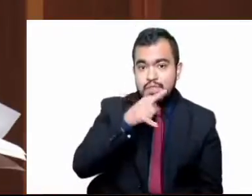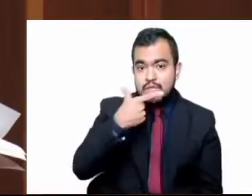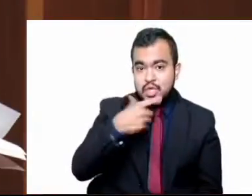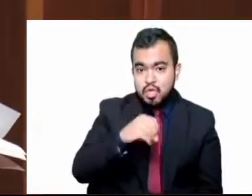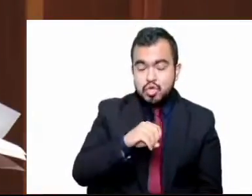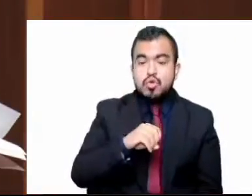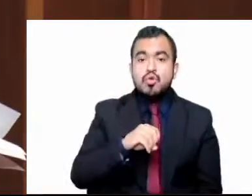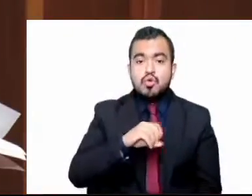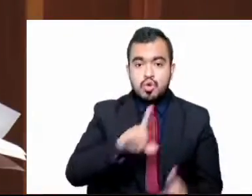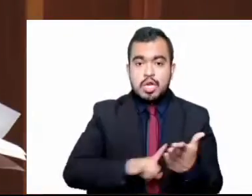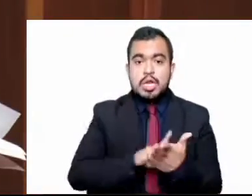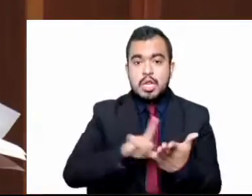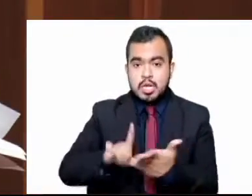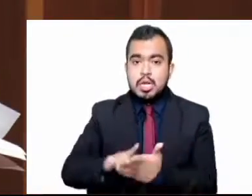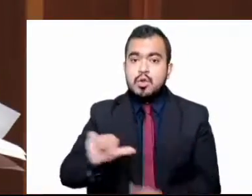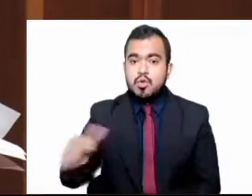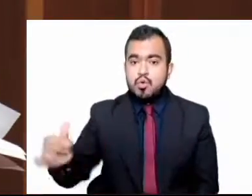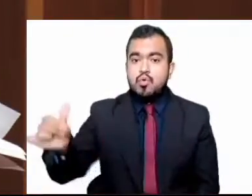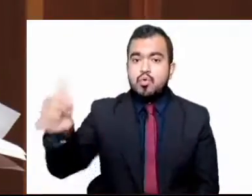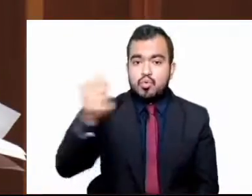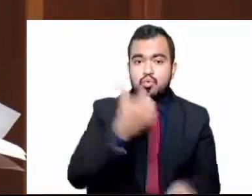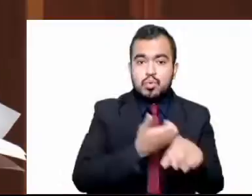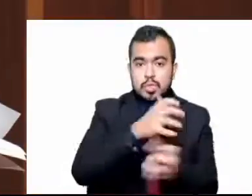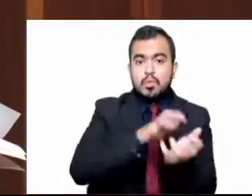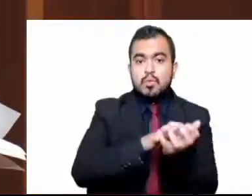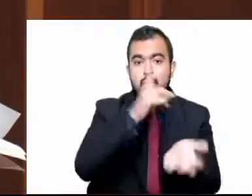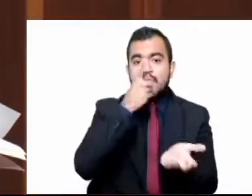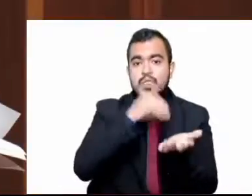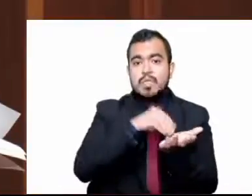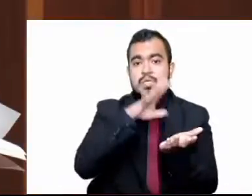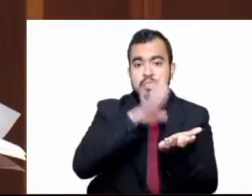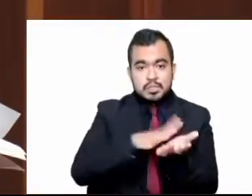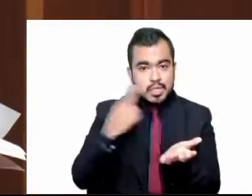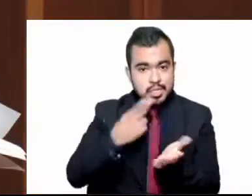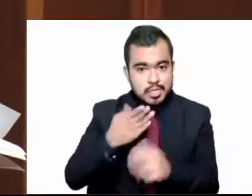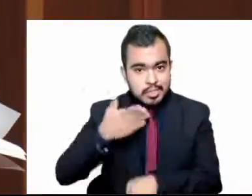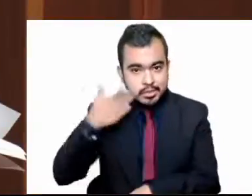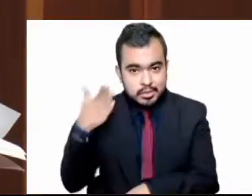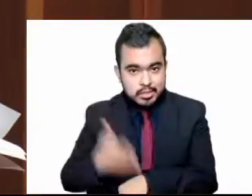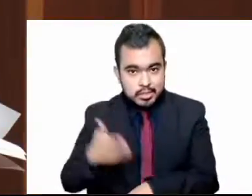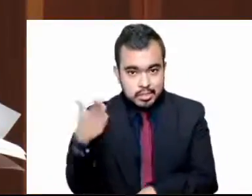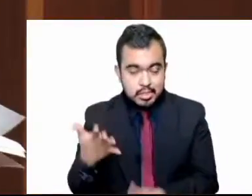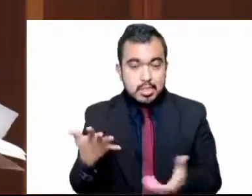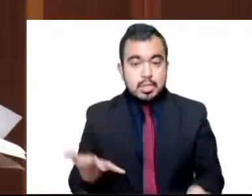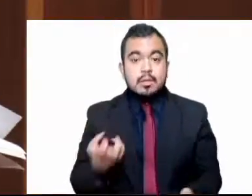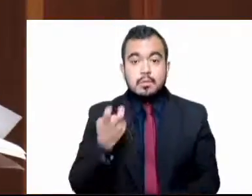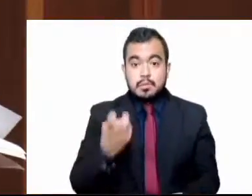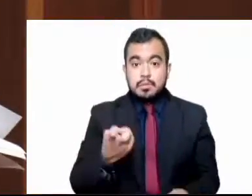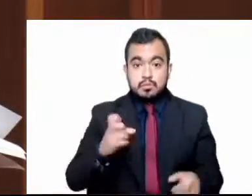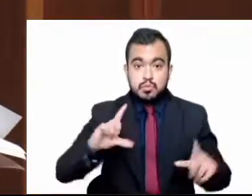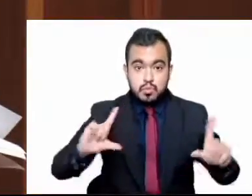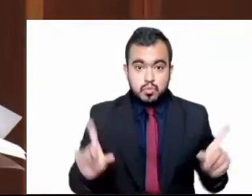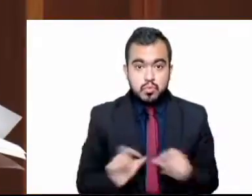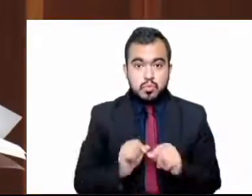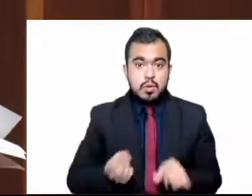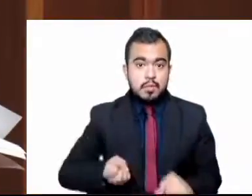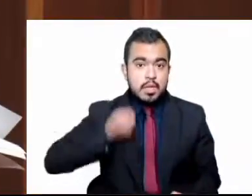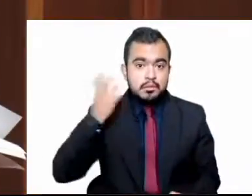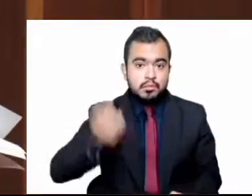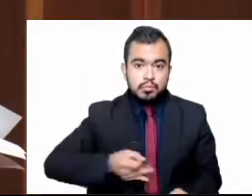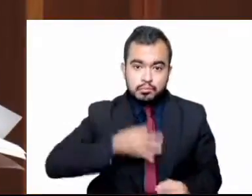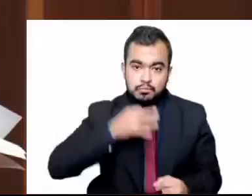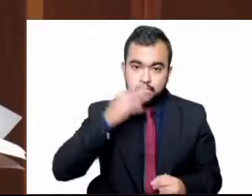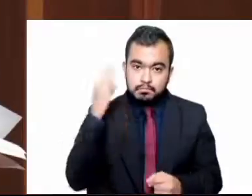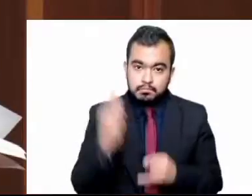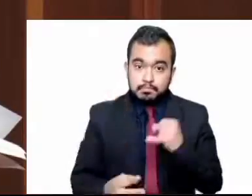República Mexicana. Para finalizar con esta breve exposición, quisiera recordar que el día 5 de septiembre de este año,